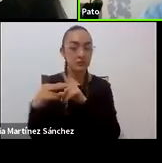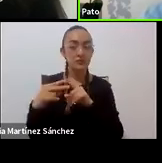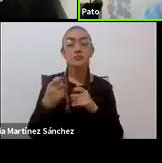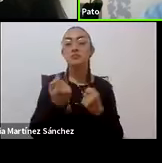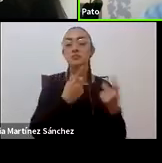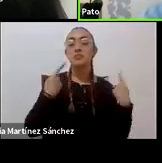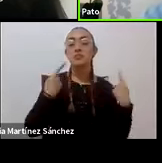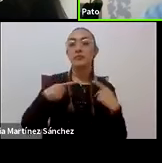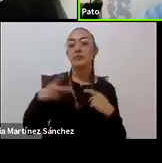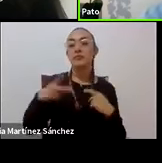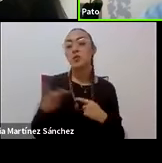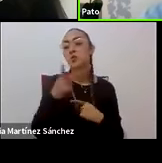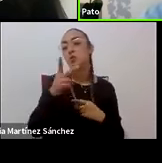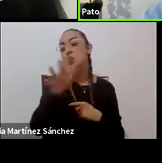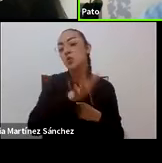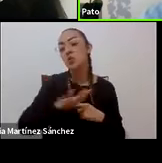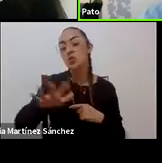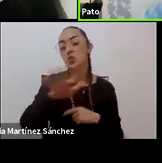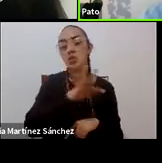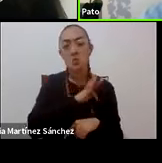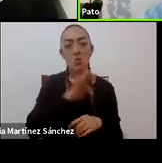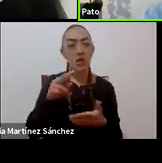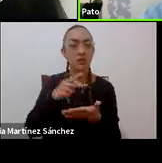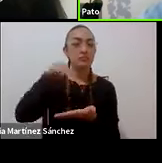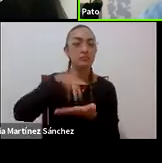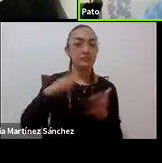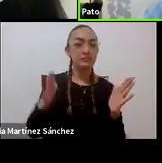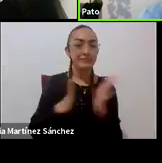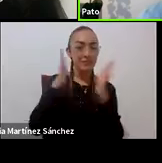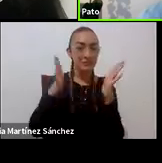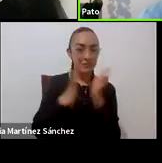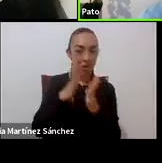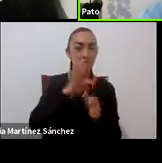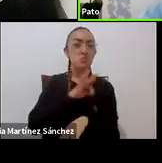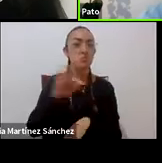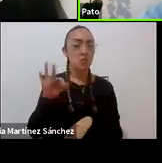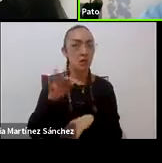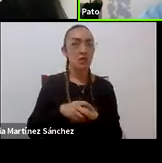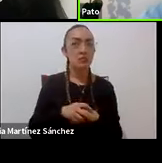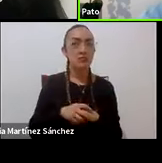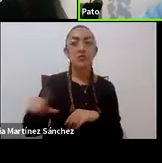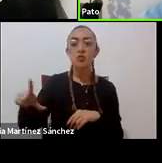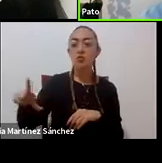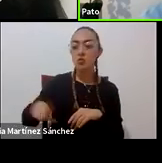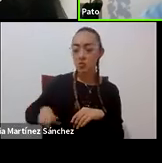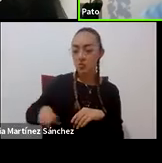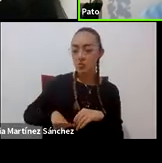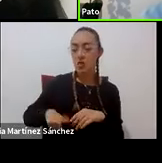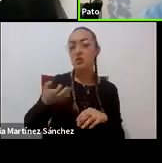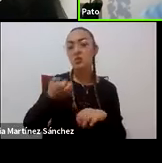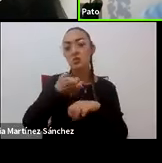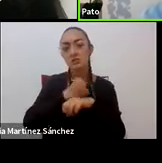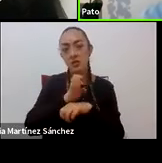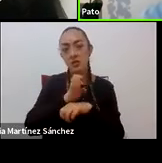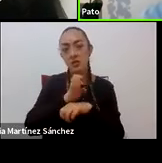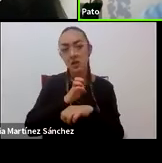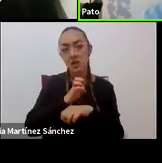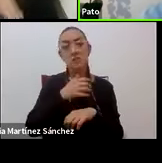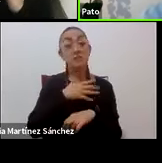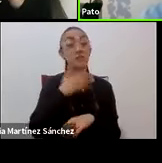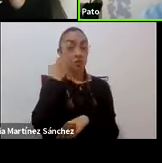puede participar, ¿no? Y puede ir el gobierno o el Estado a una escuela y